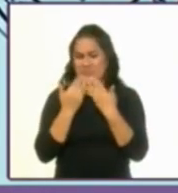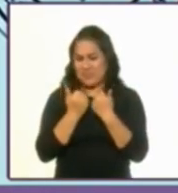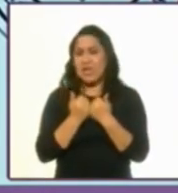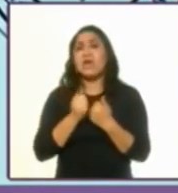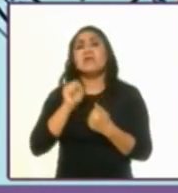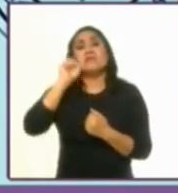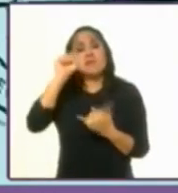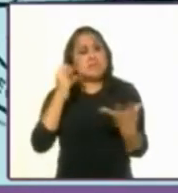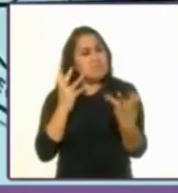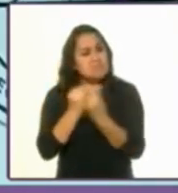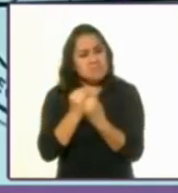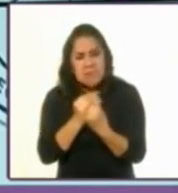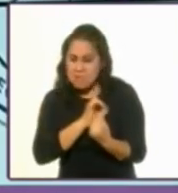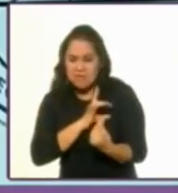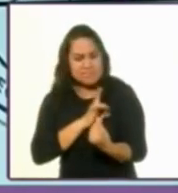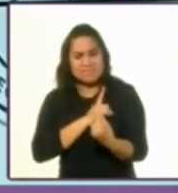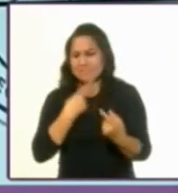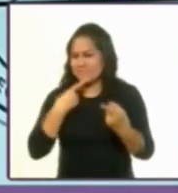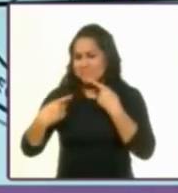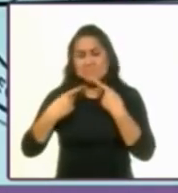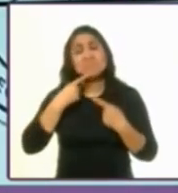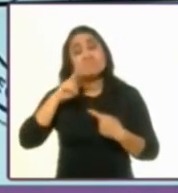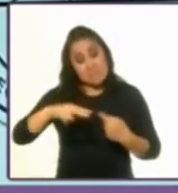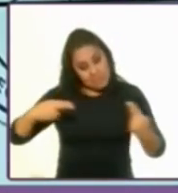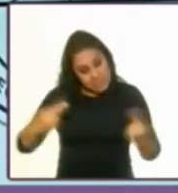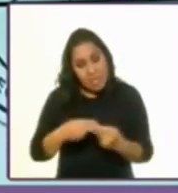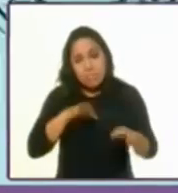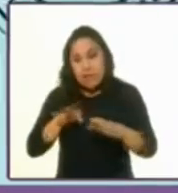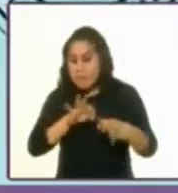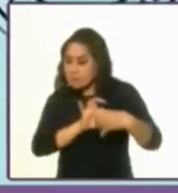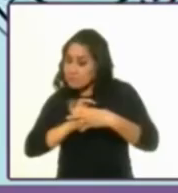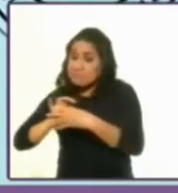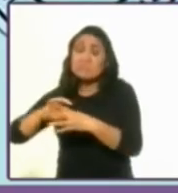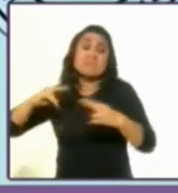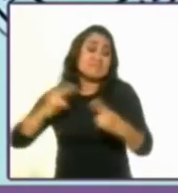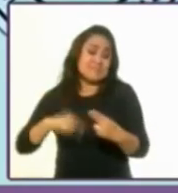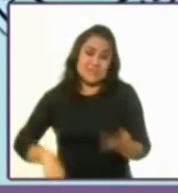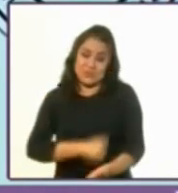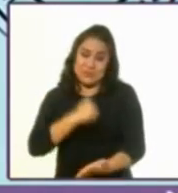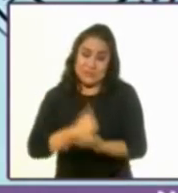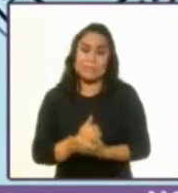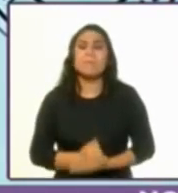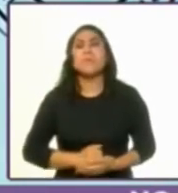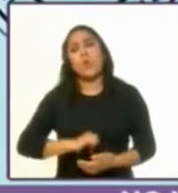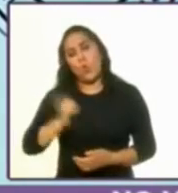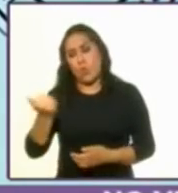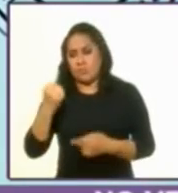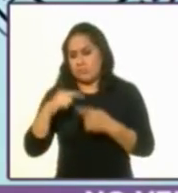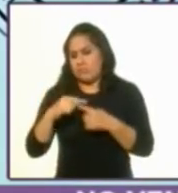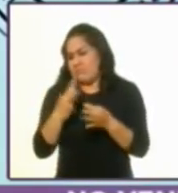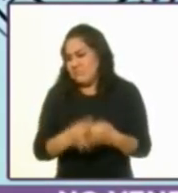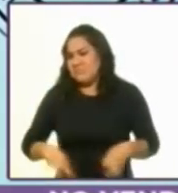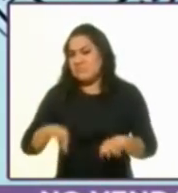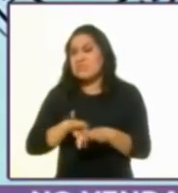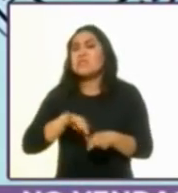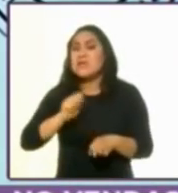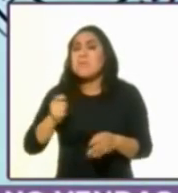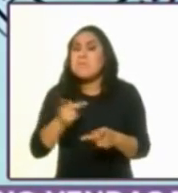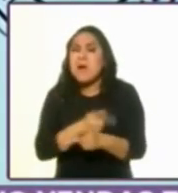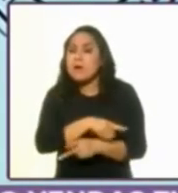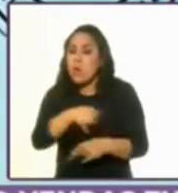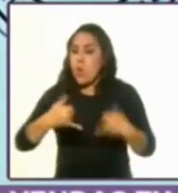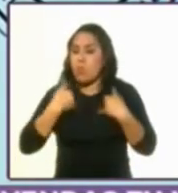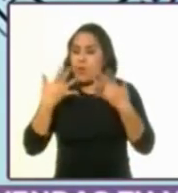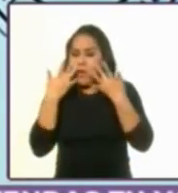con el sindicato vamos a trabajar y lo necesitamos en nuestra ciudad algo muy importante también hemos venido hablando de la deserción escolar